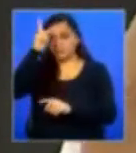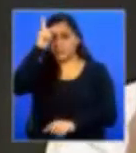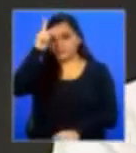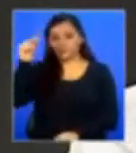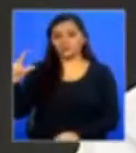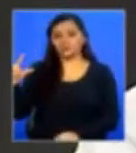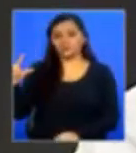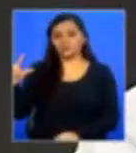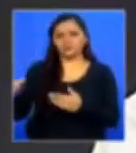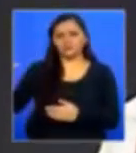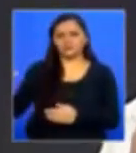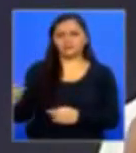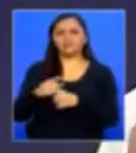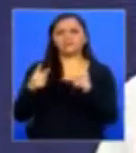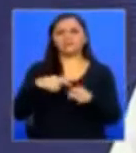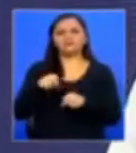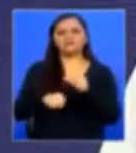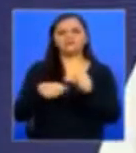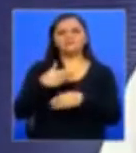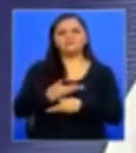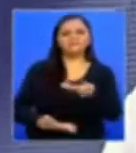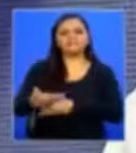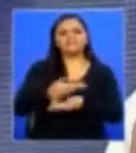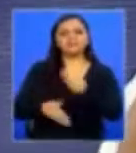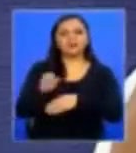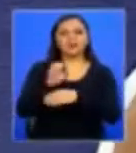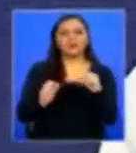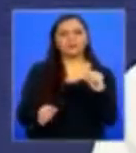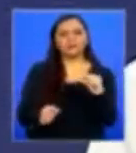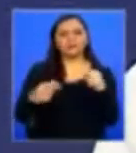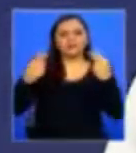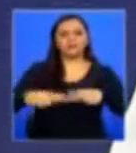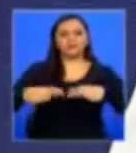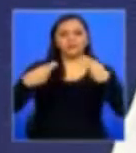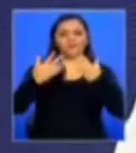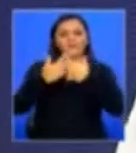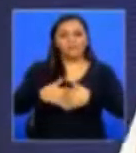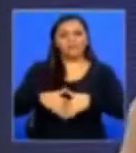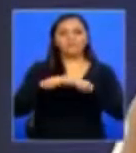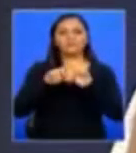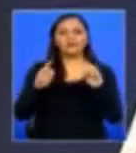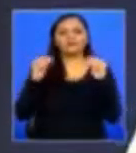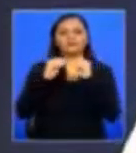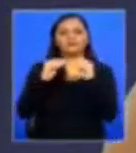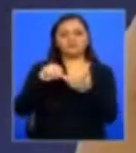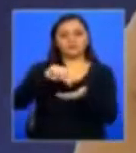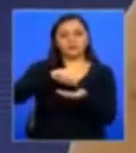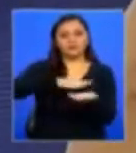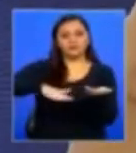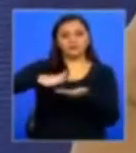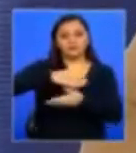bienes de los peruanos, y perjudicó la actividad comercial en Huaquillas. Y Huaquillas era sobre todo una ciudad